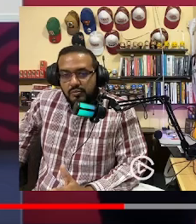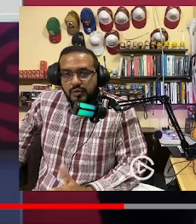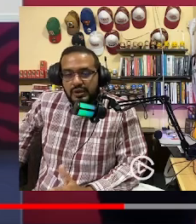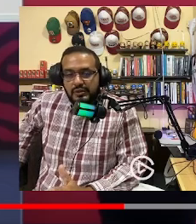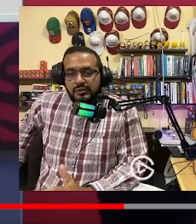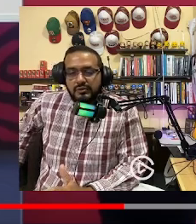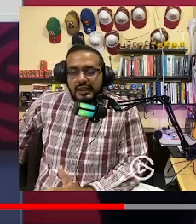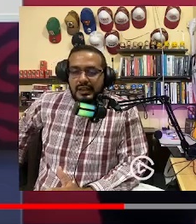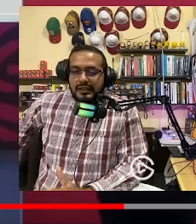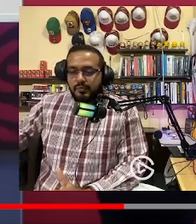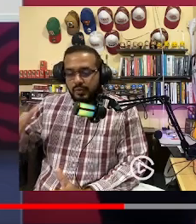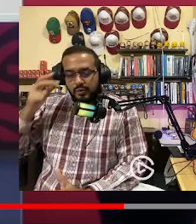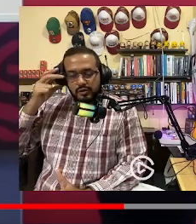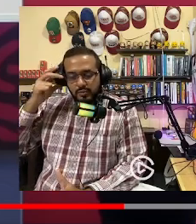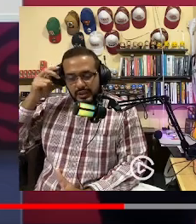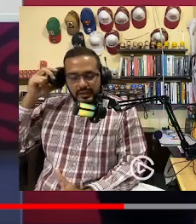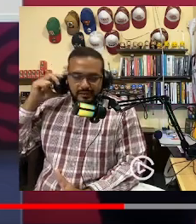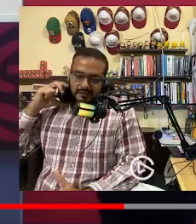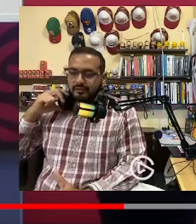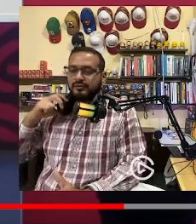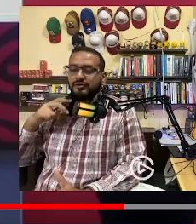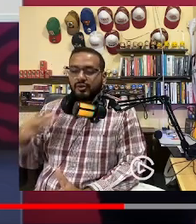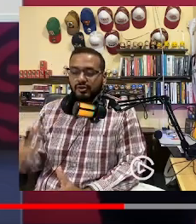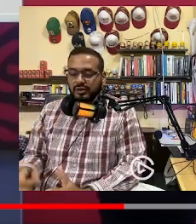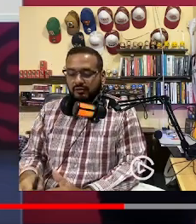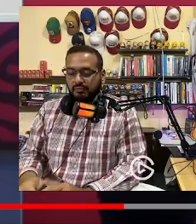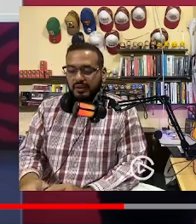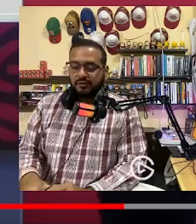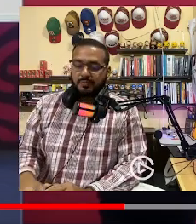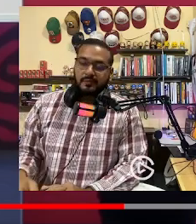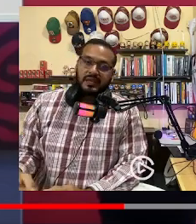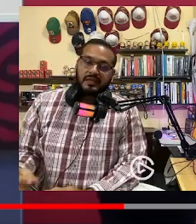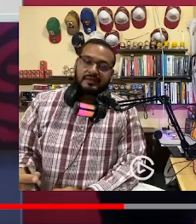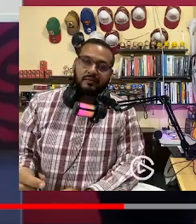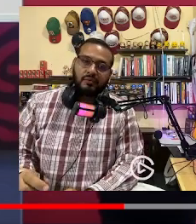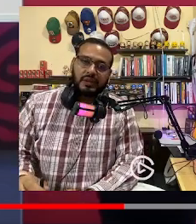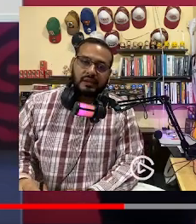del 8% de las plurinominales. No lo están rompiendo.